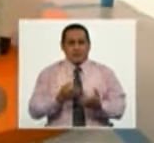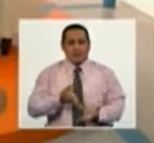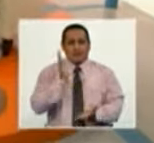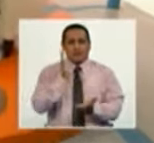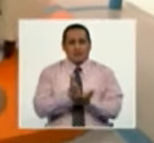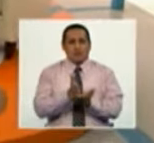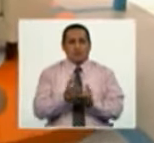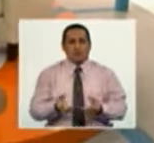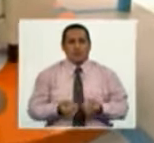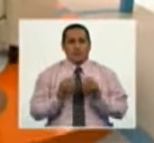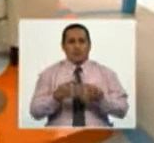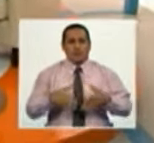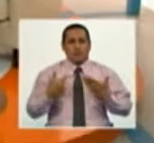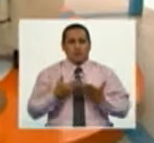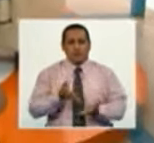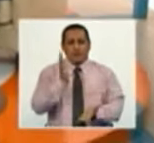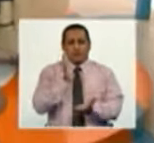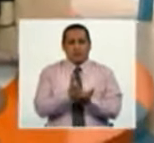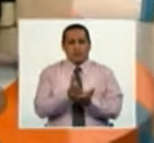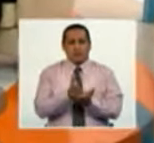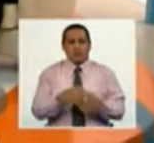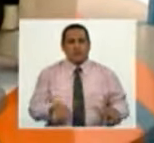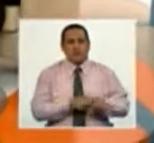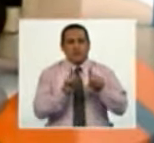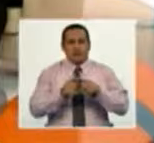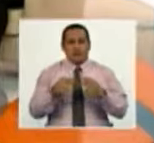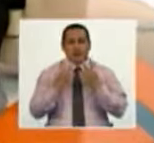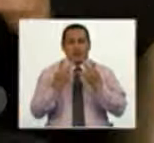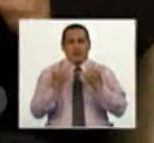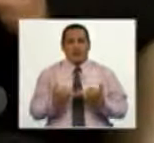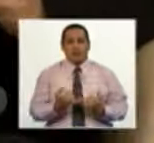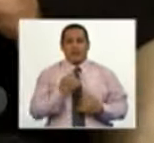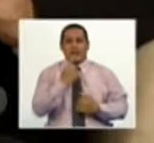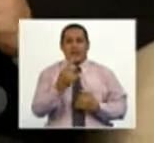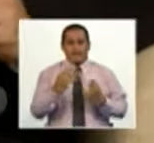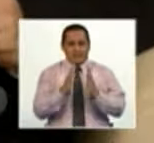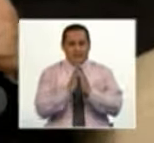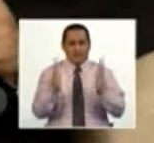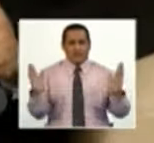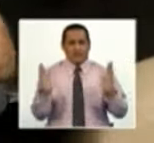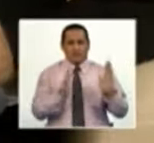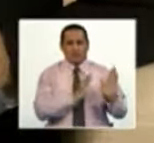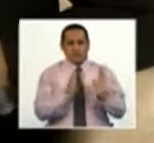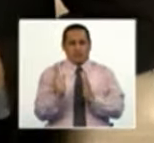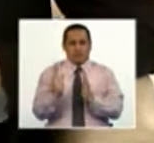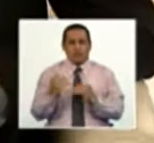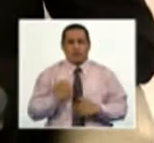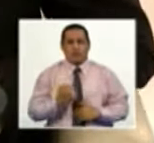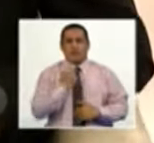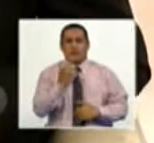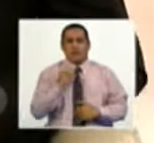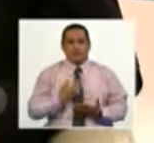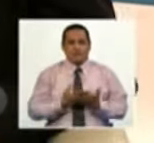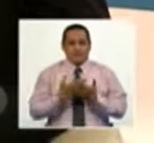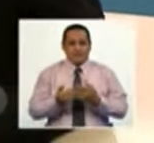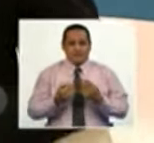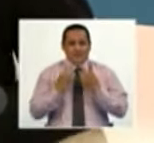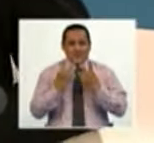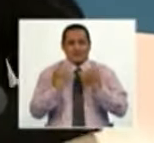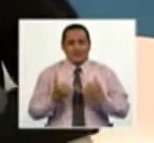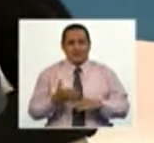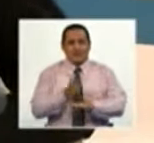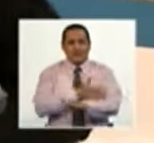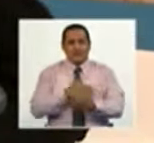facultad disciplinaria para imponer una sanción. Lo que a él le toca ahora es abrir el procedimiento correspondiente y fruto del